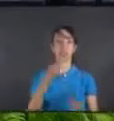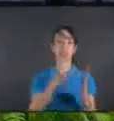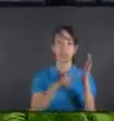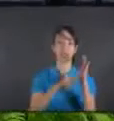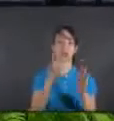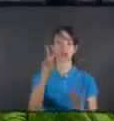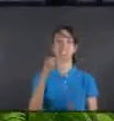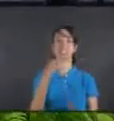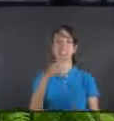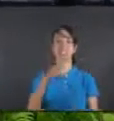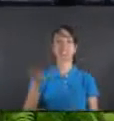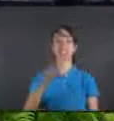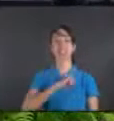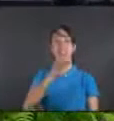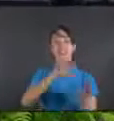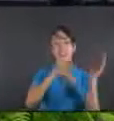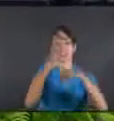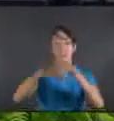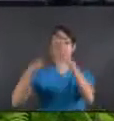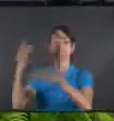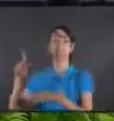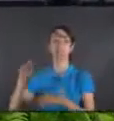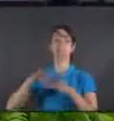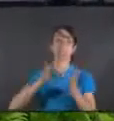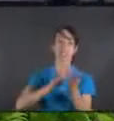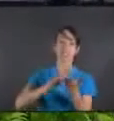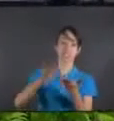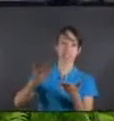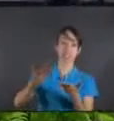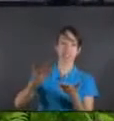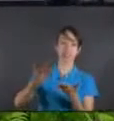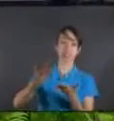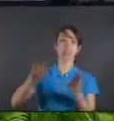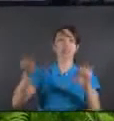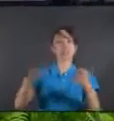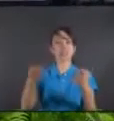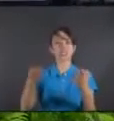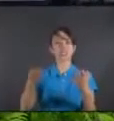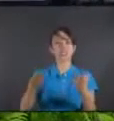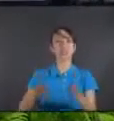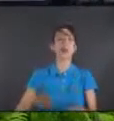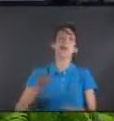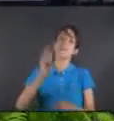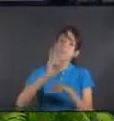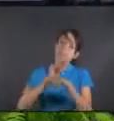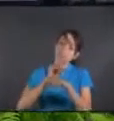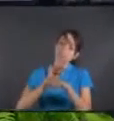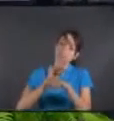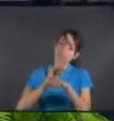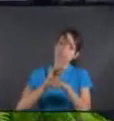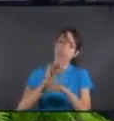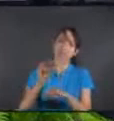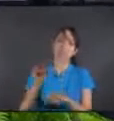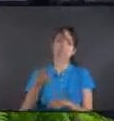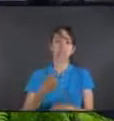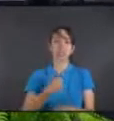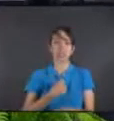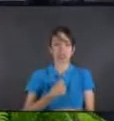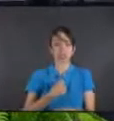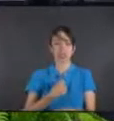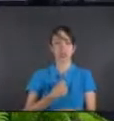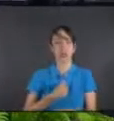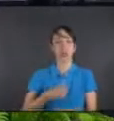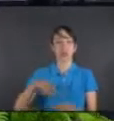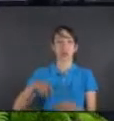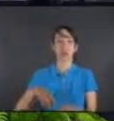Perdón. La tierra estaba desordenada y vacía. Pero la Biblia dice, porque